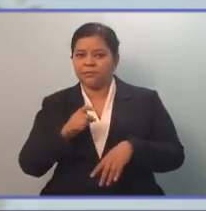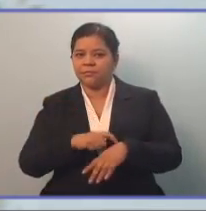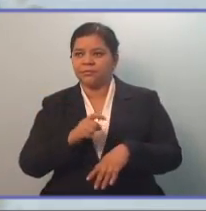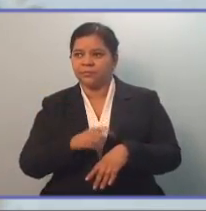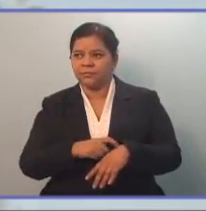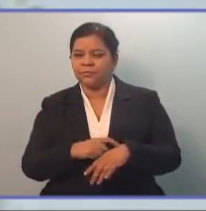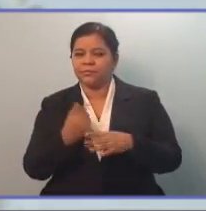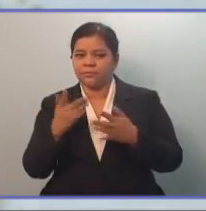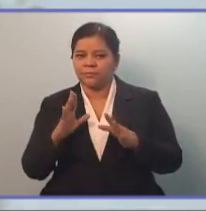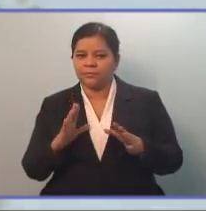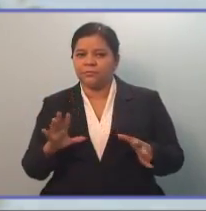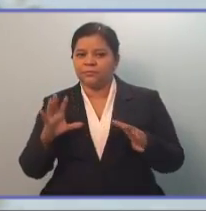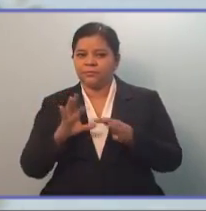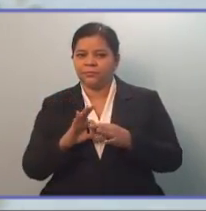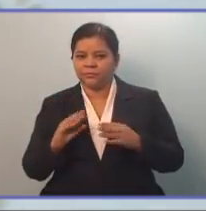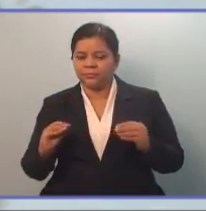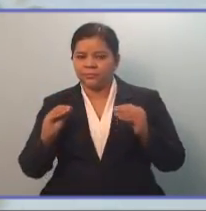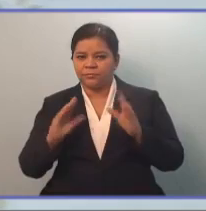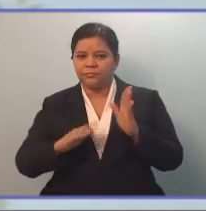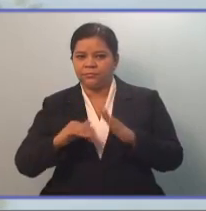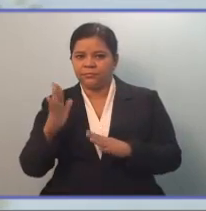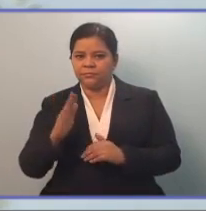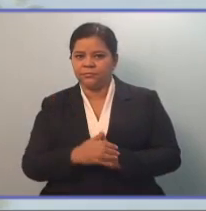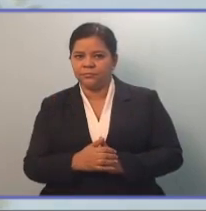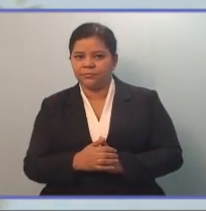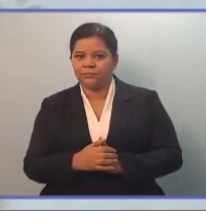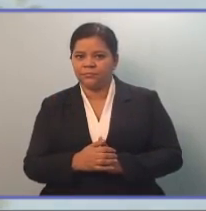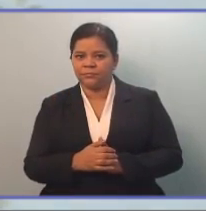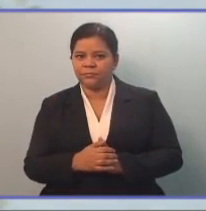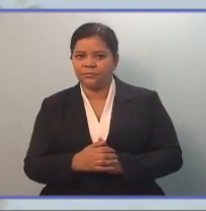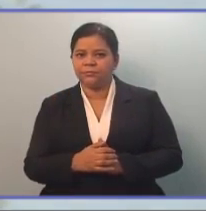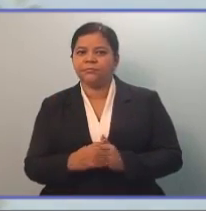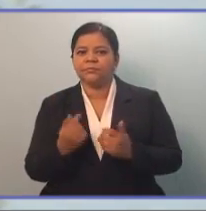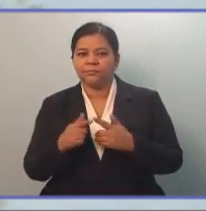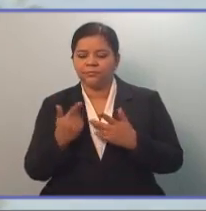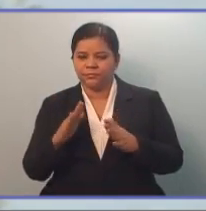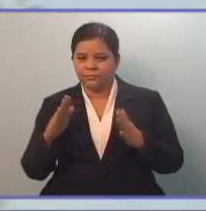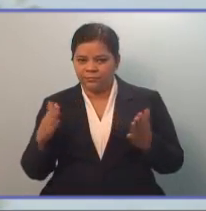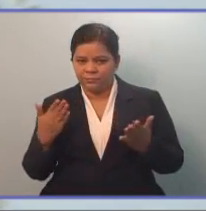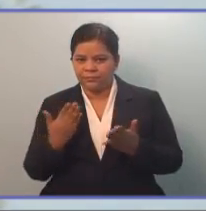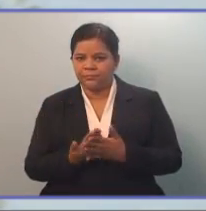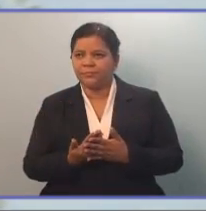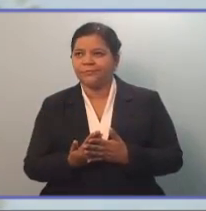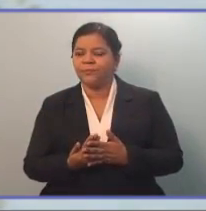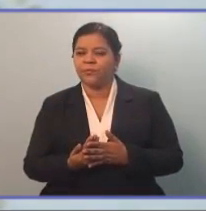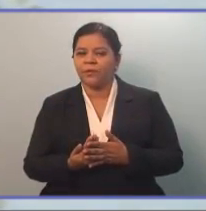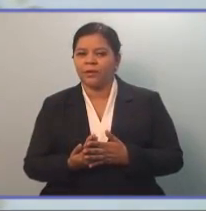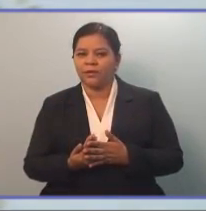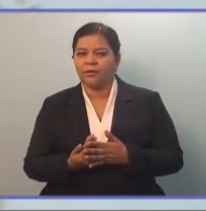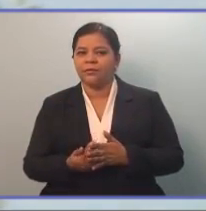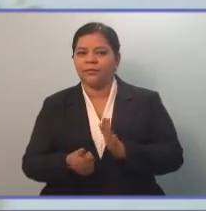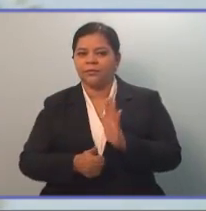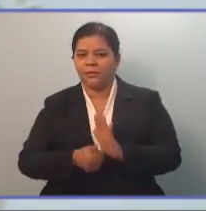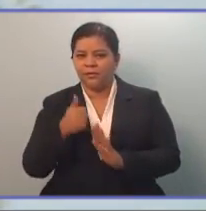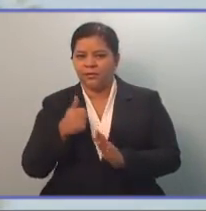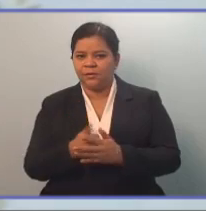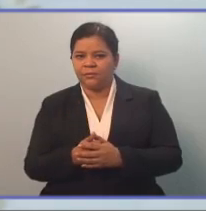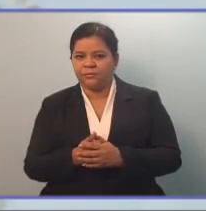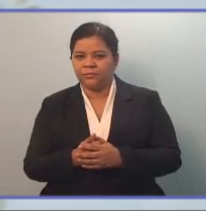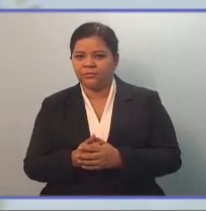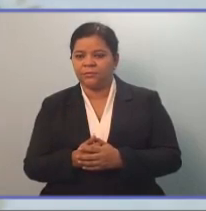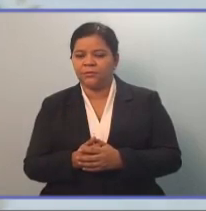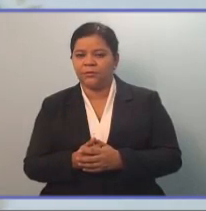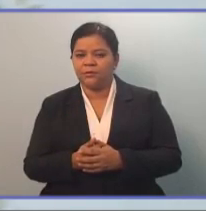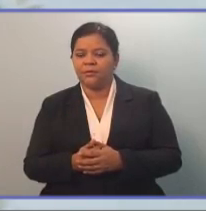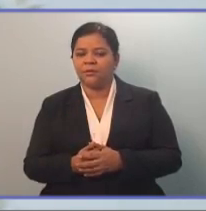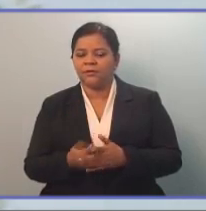civiles y mercantiles y naturalmente también la elaboración del decreto de creación de los mismos. Posteriormente se hizo